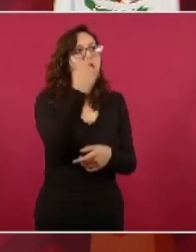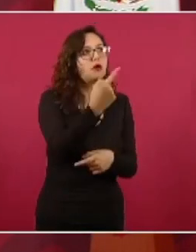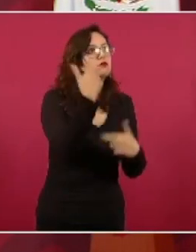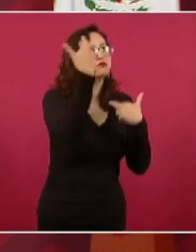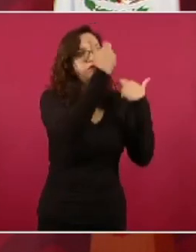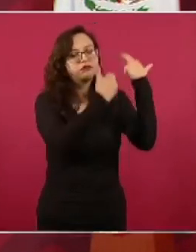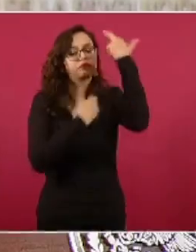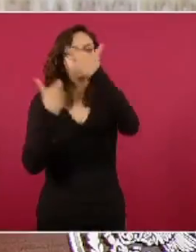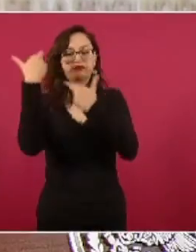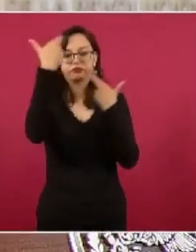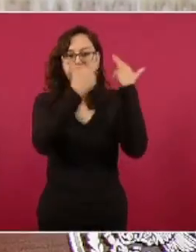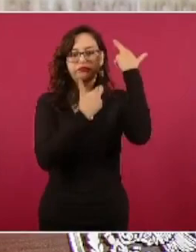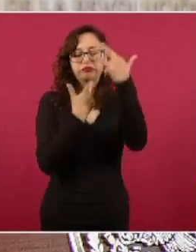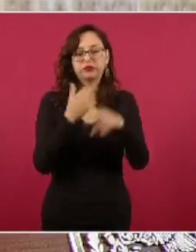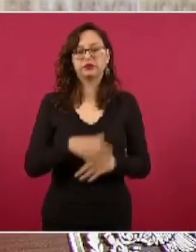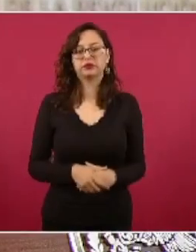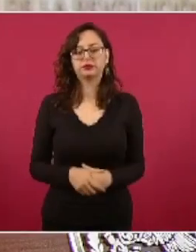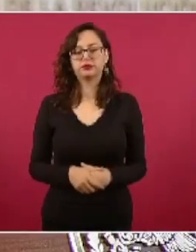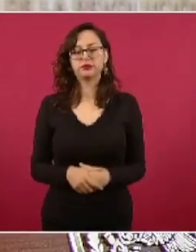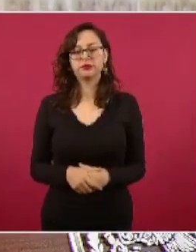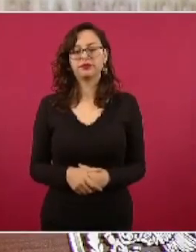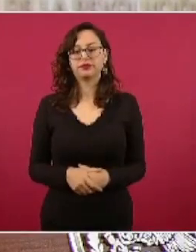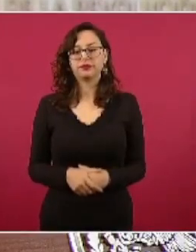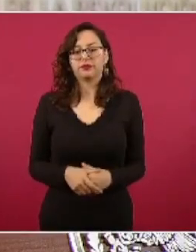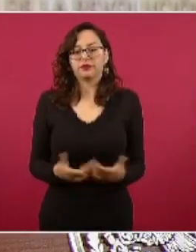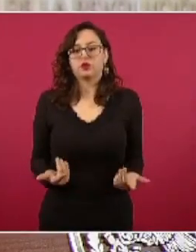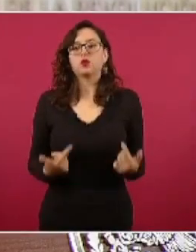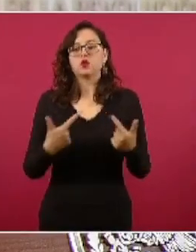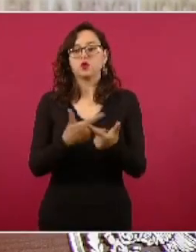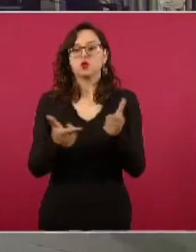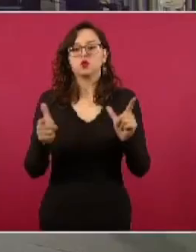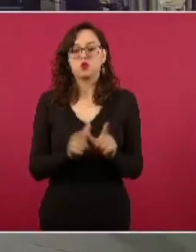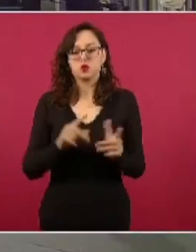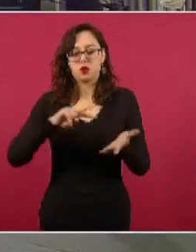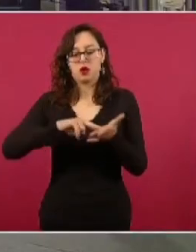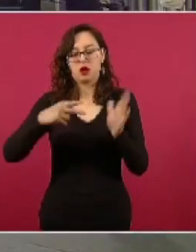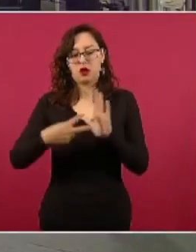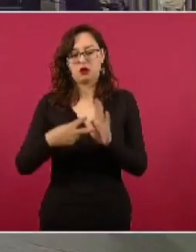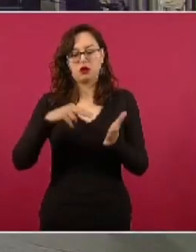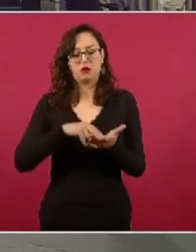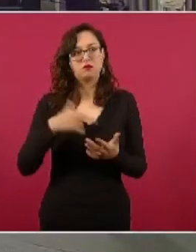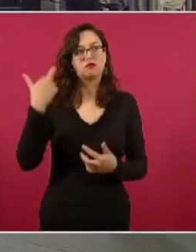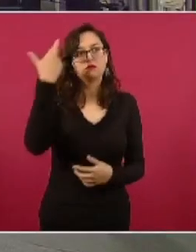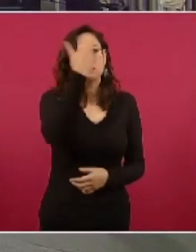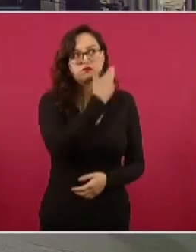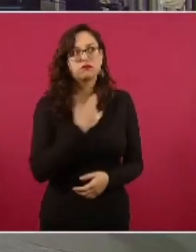y es un grupo de ingenieros para que nos digan